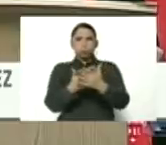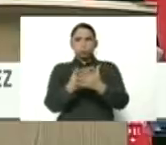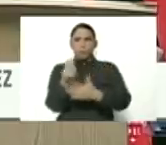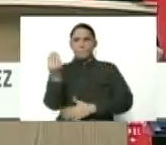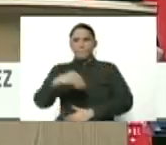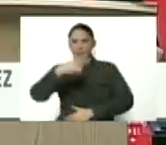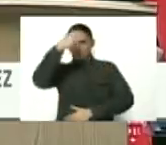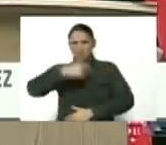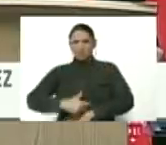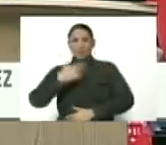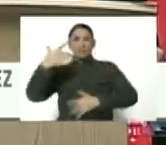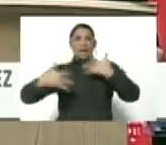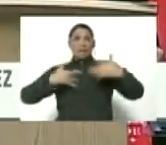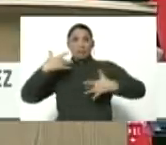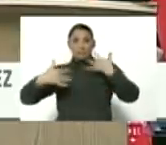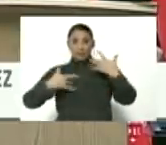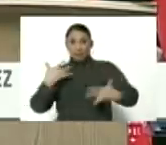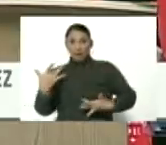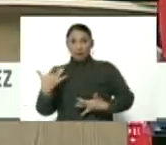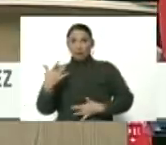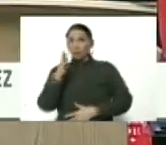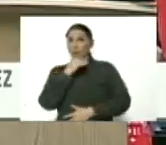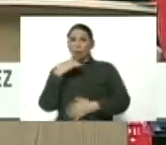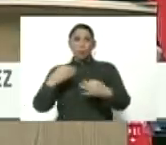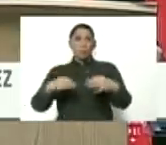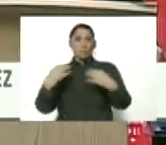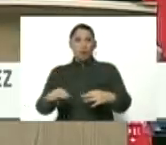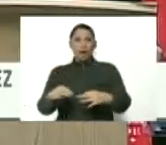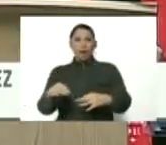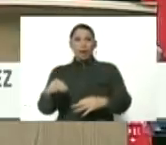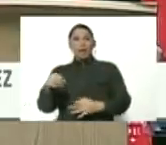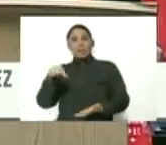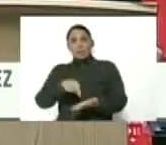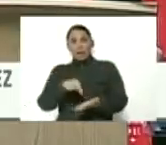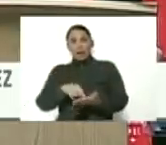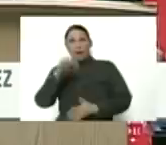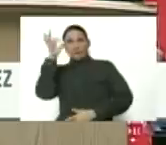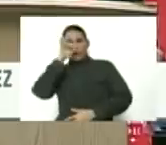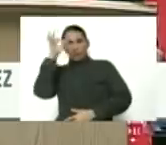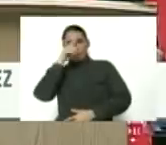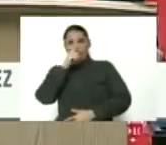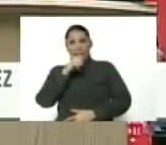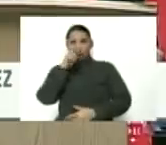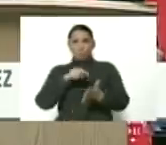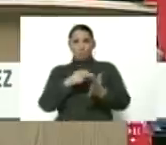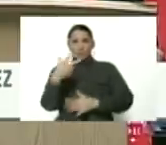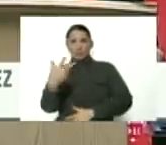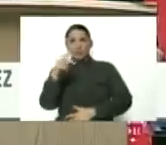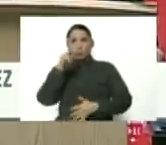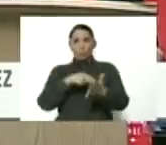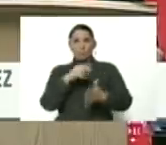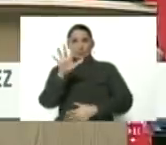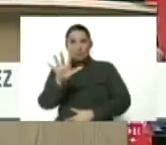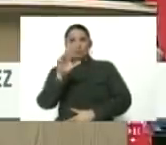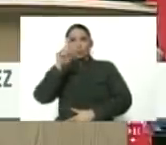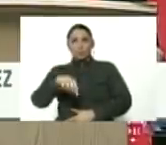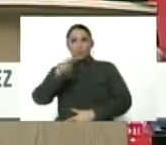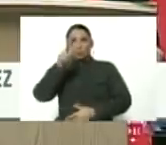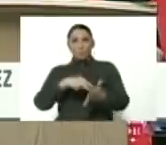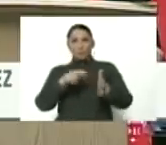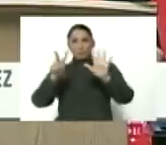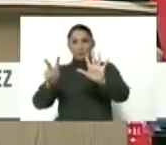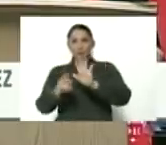presencia en actividades irregulares en Irak, en Afganistán, en los años 2003, 2005 y